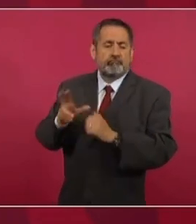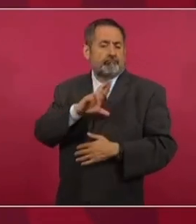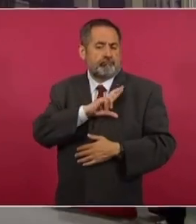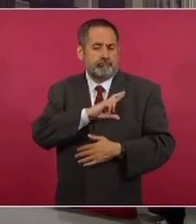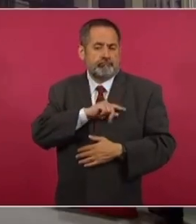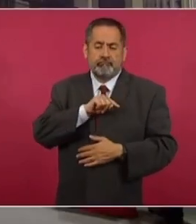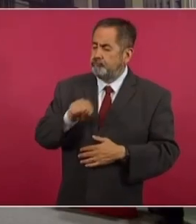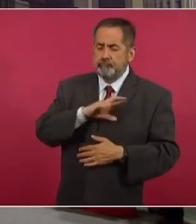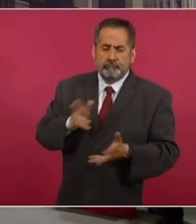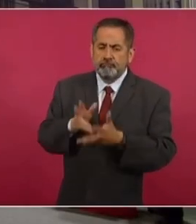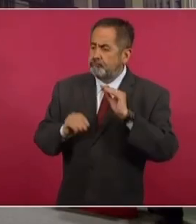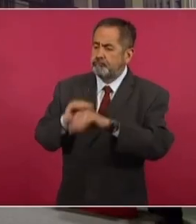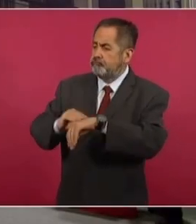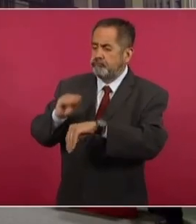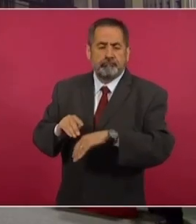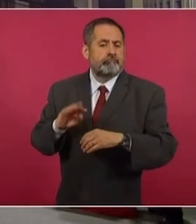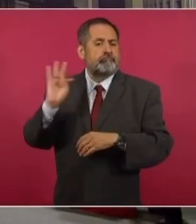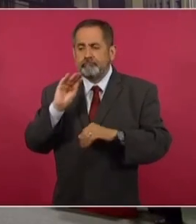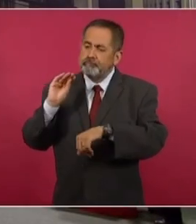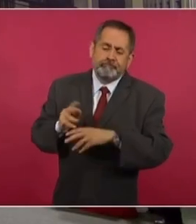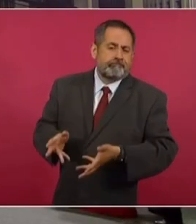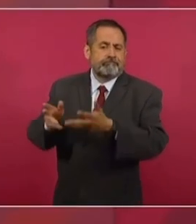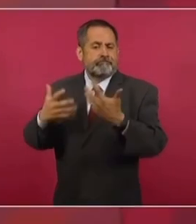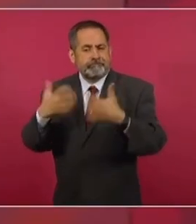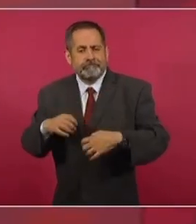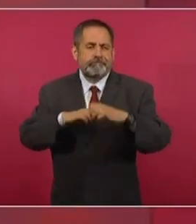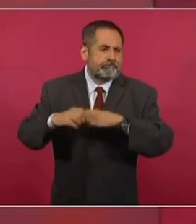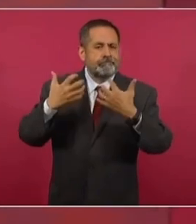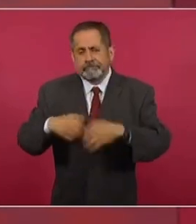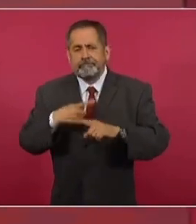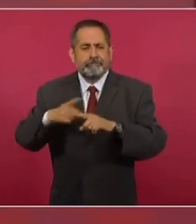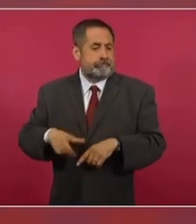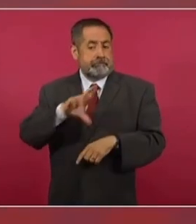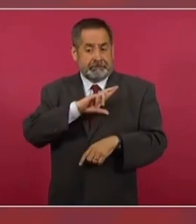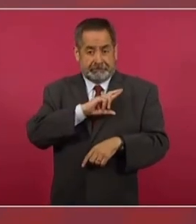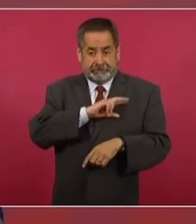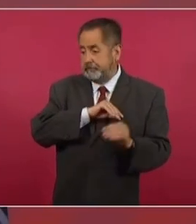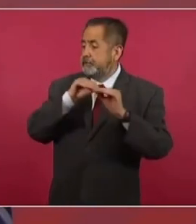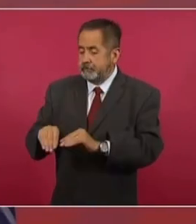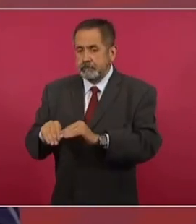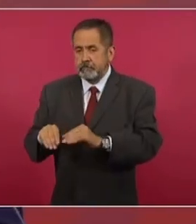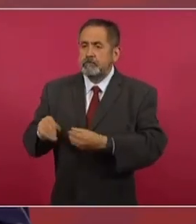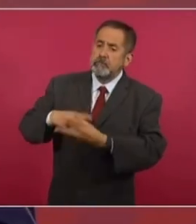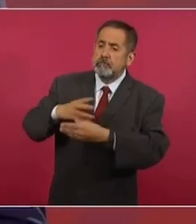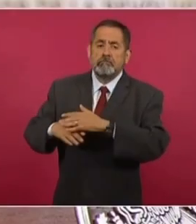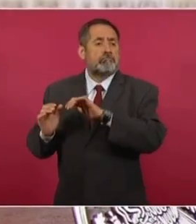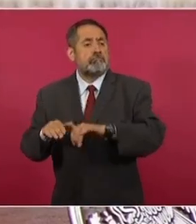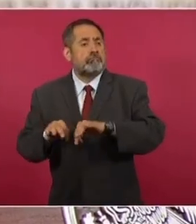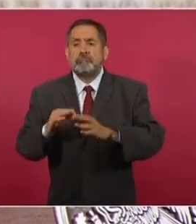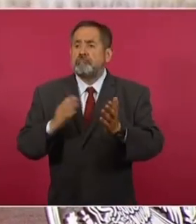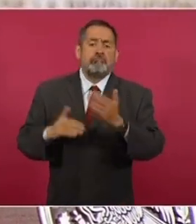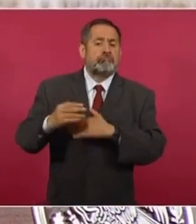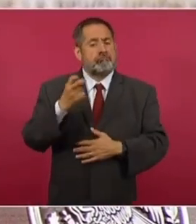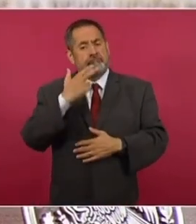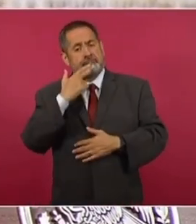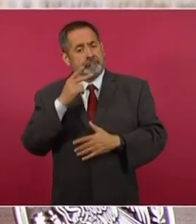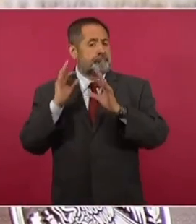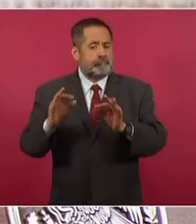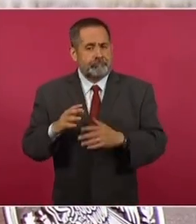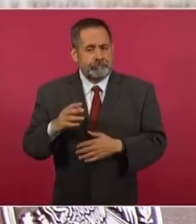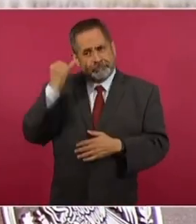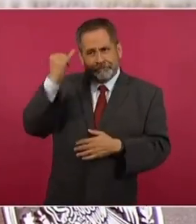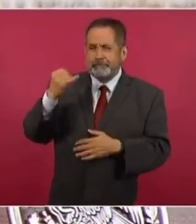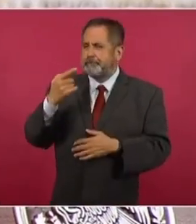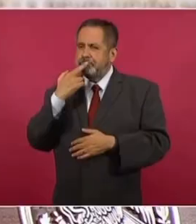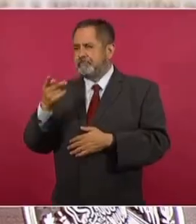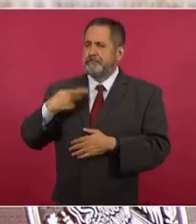privada, que si se instalan plantas, fábricas en los países de Centroamérica, pues se van a generar empleos y así se va a